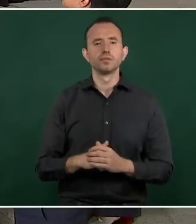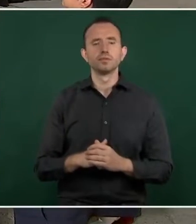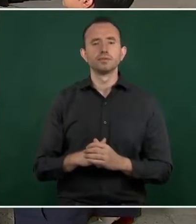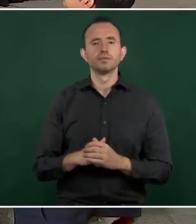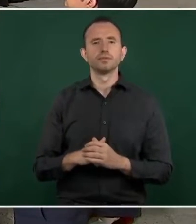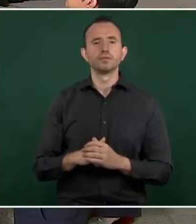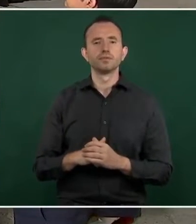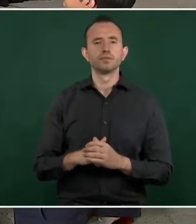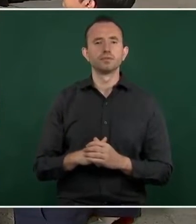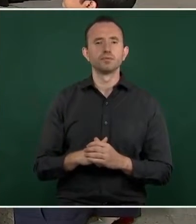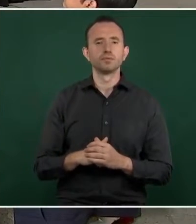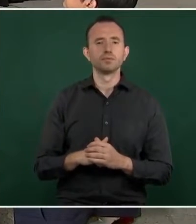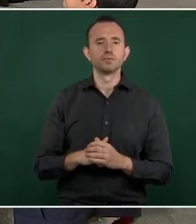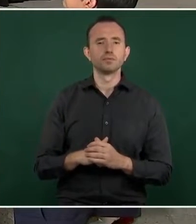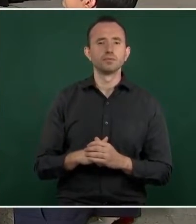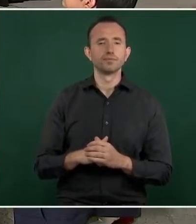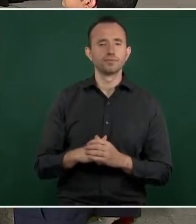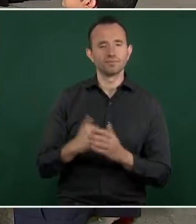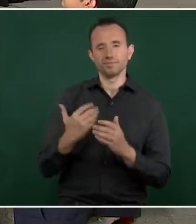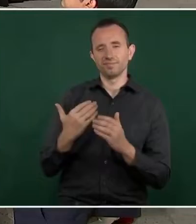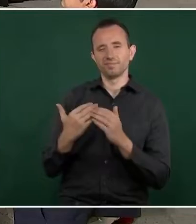Acaba de llevar a cabo una operación